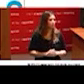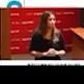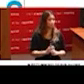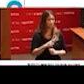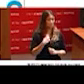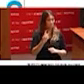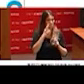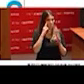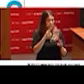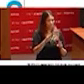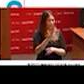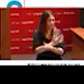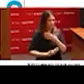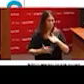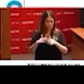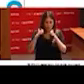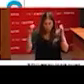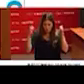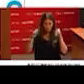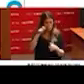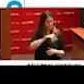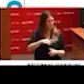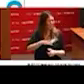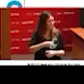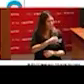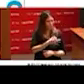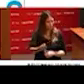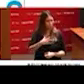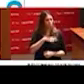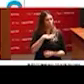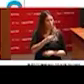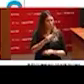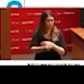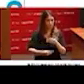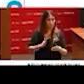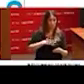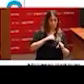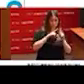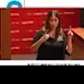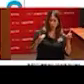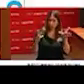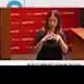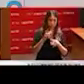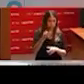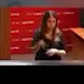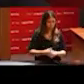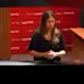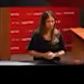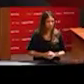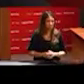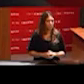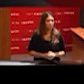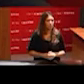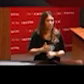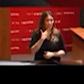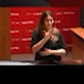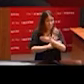que dentro del mundo de la discapacidad había personas que eran perfectamente capaces para desarrollar lo que era nuestra organización no reconocemos